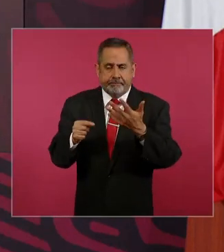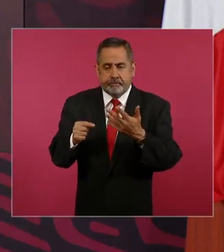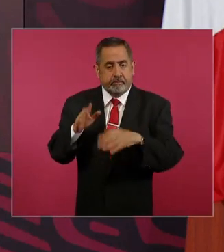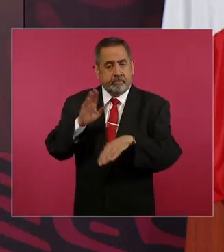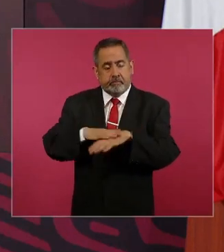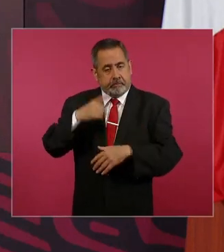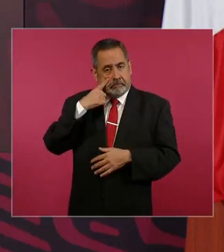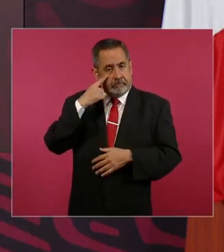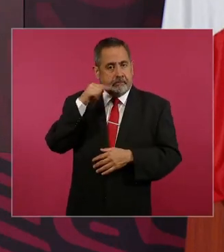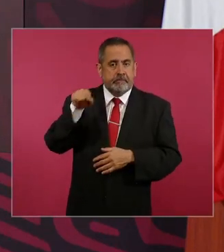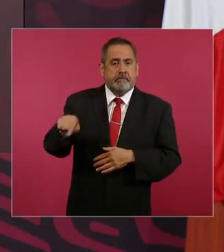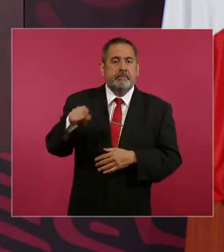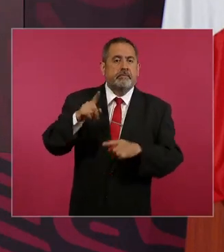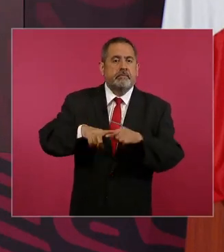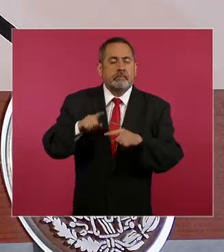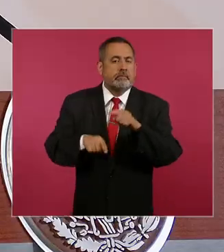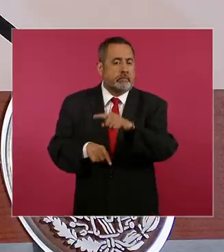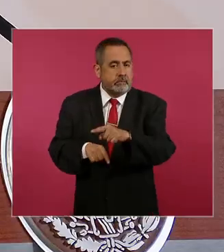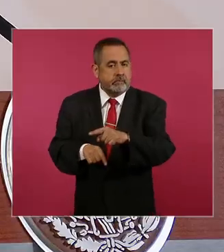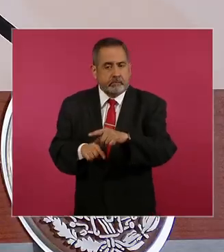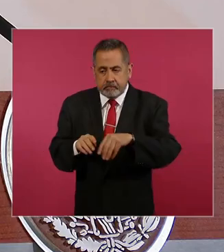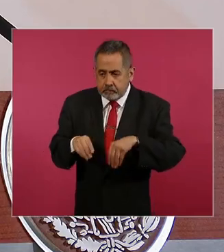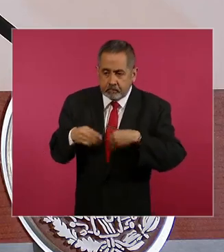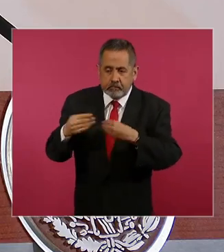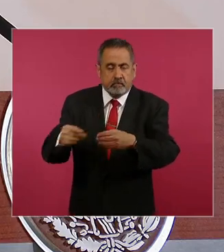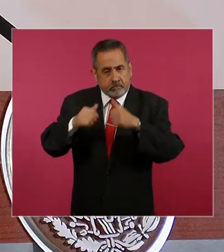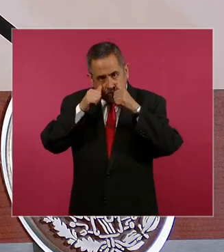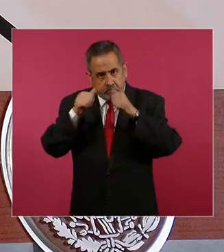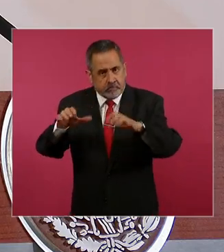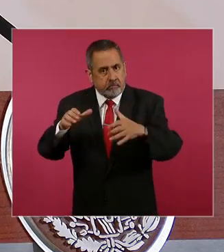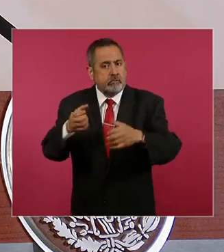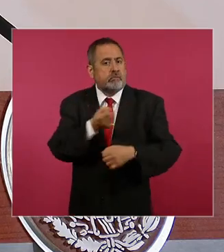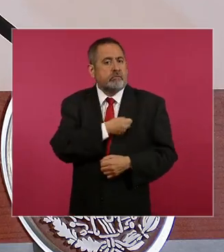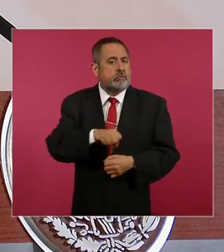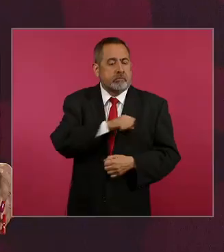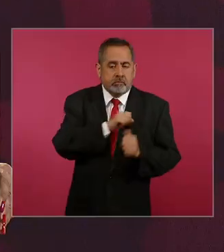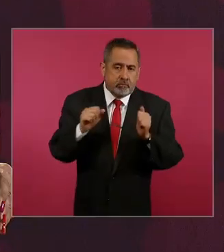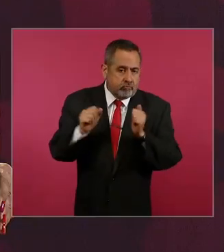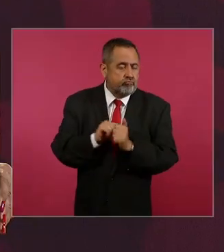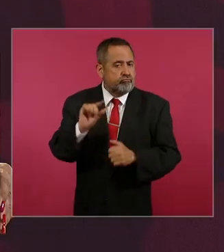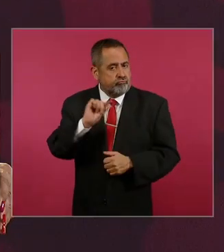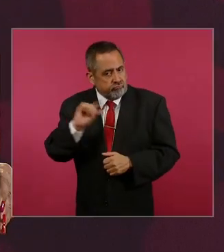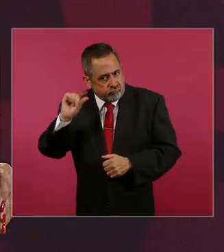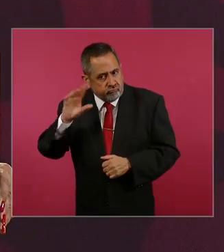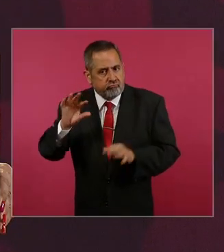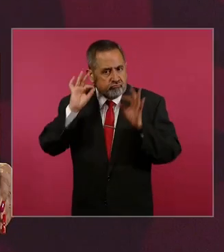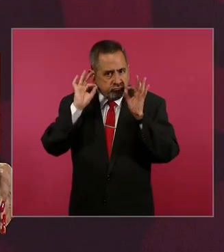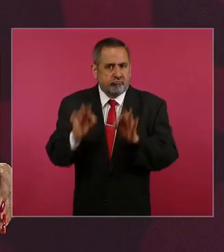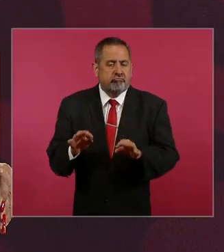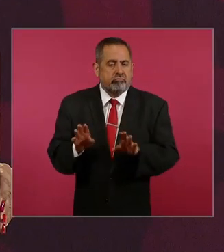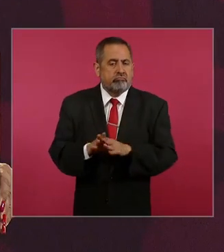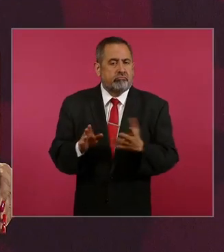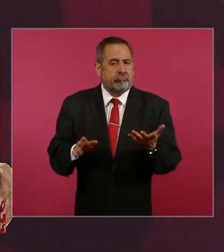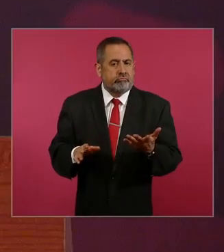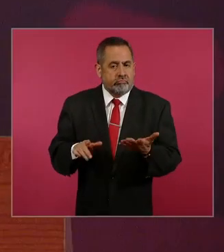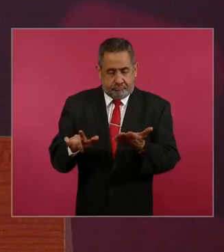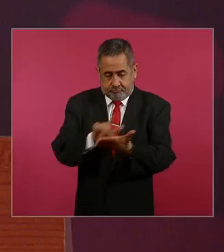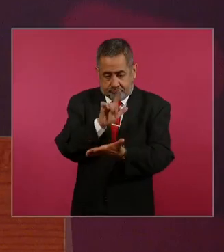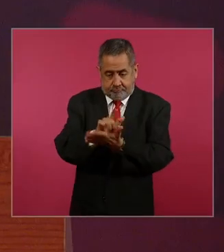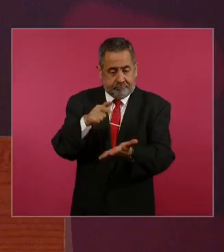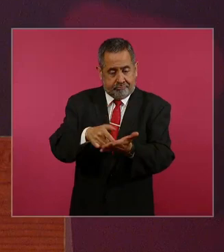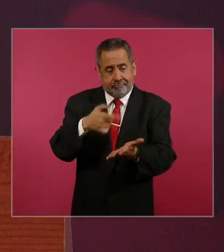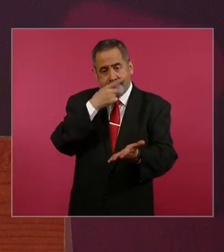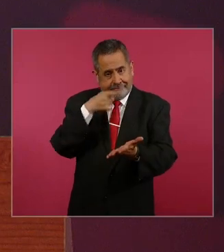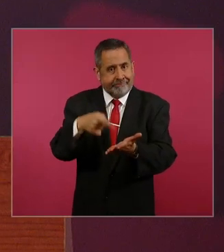principalmente pues reciban una atención de salud de calidad como dice la ley